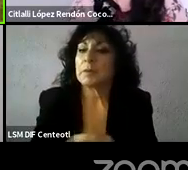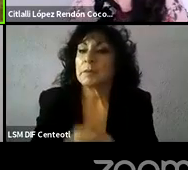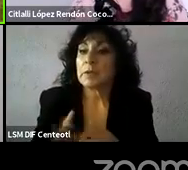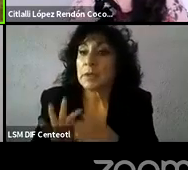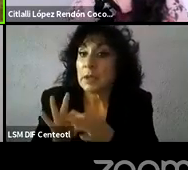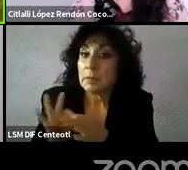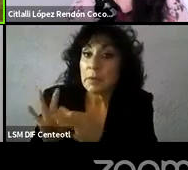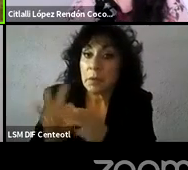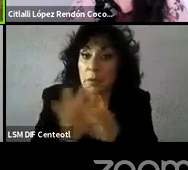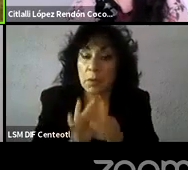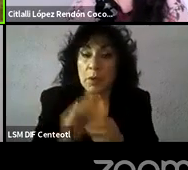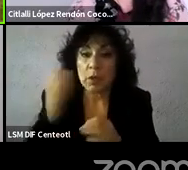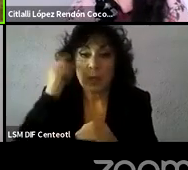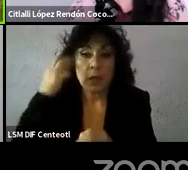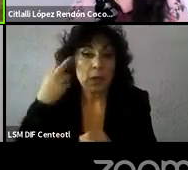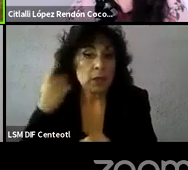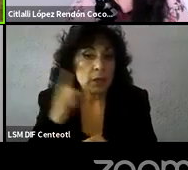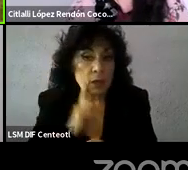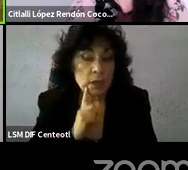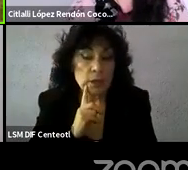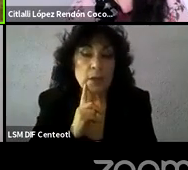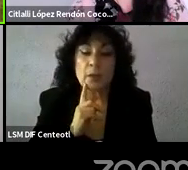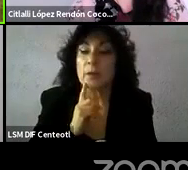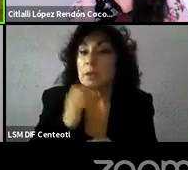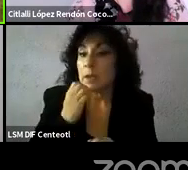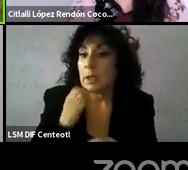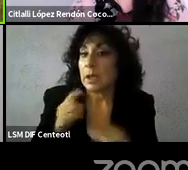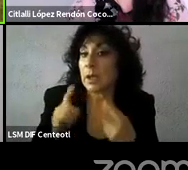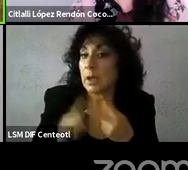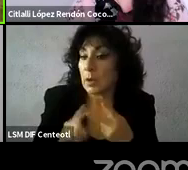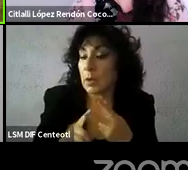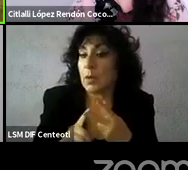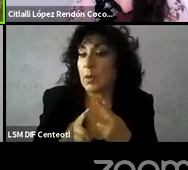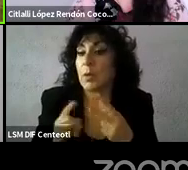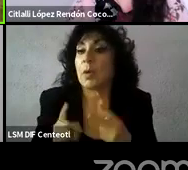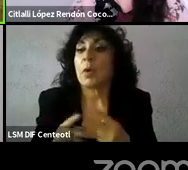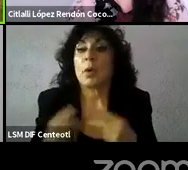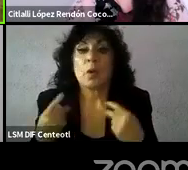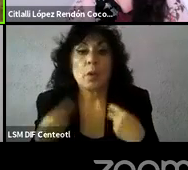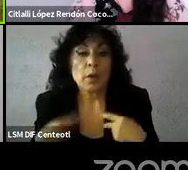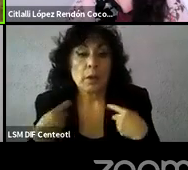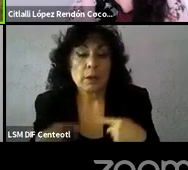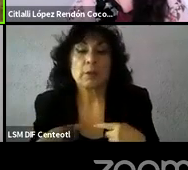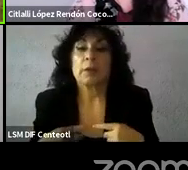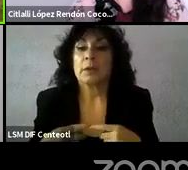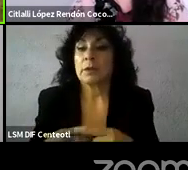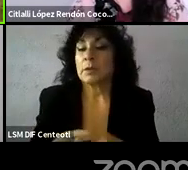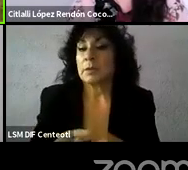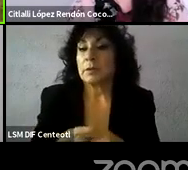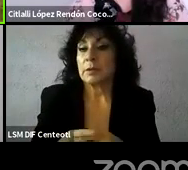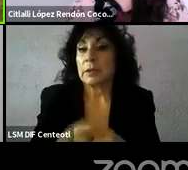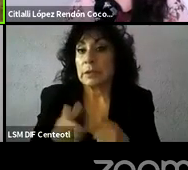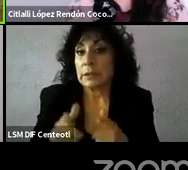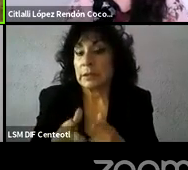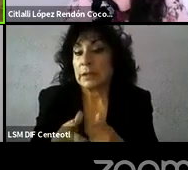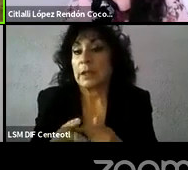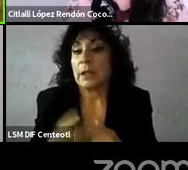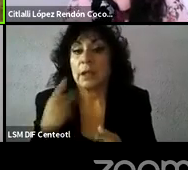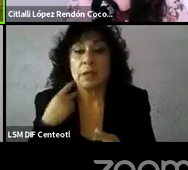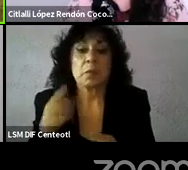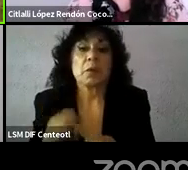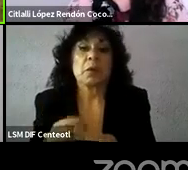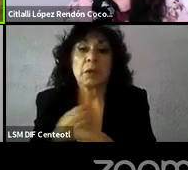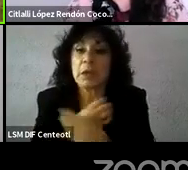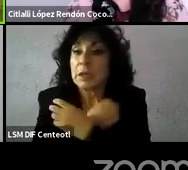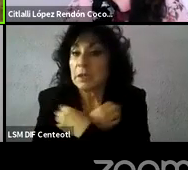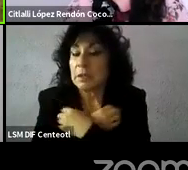las directoras de la escuela hasta vincularnos con las personas que impulsan las políticas educativas en las escuelas, que creo que ahí es donde